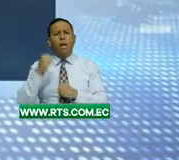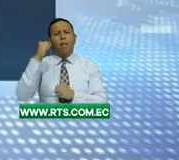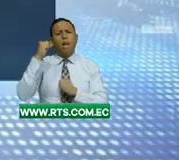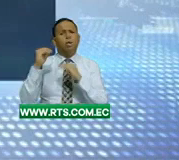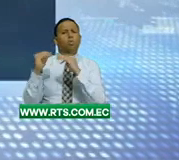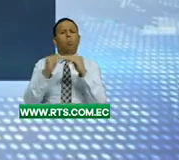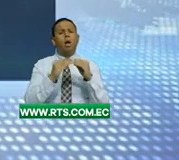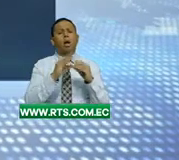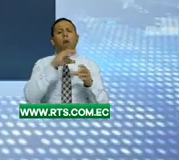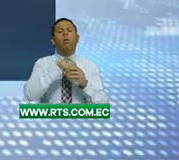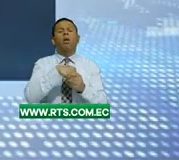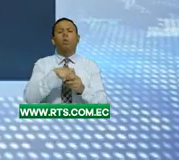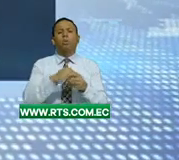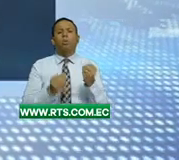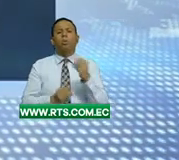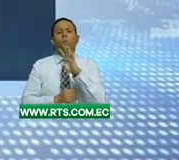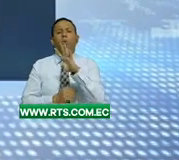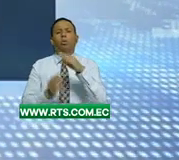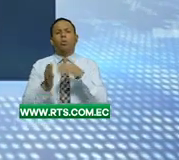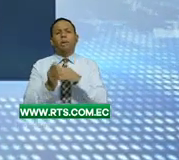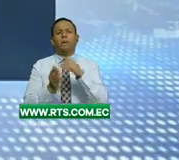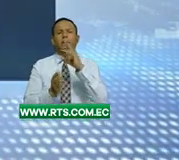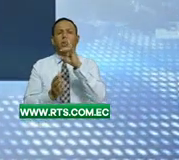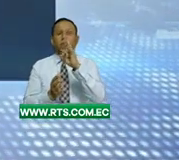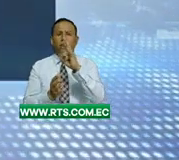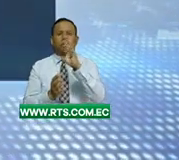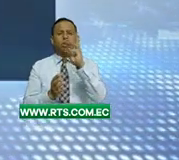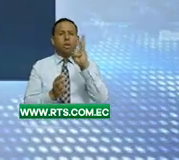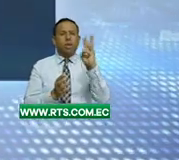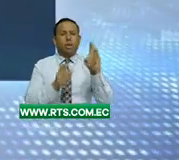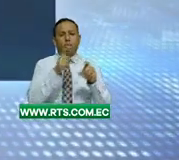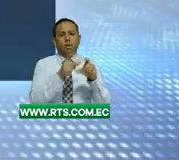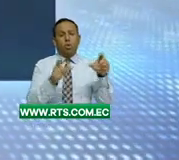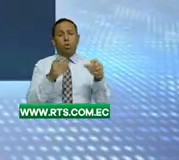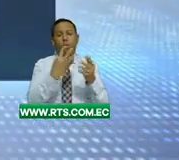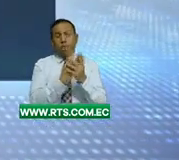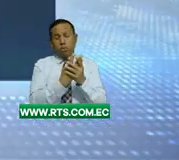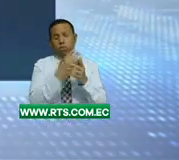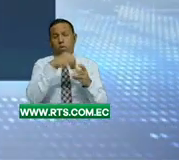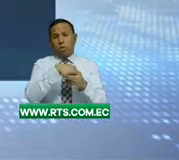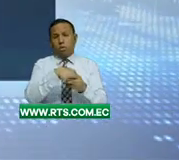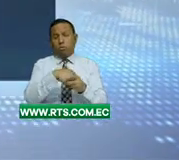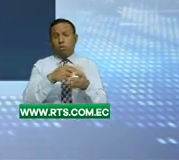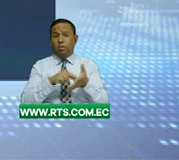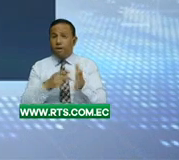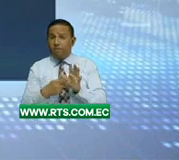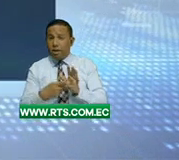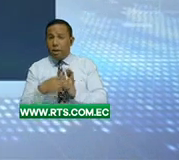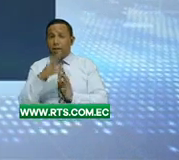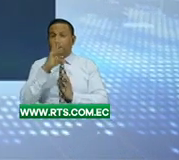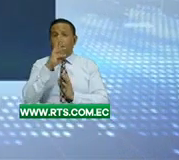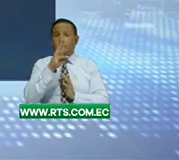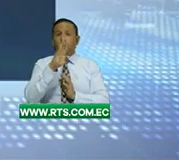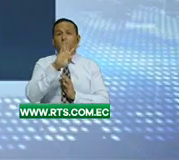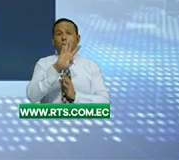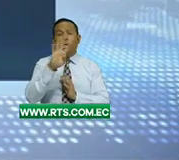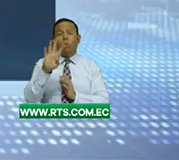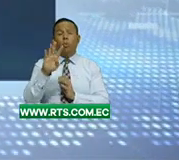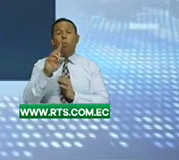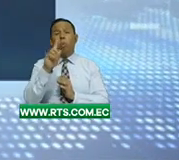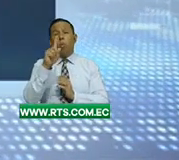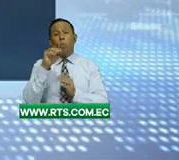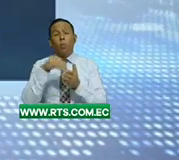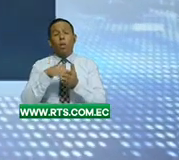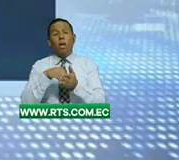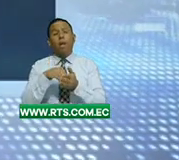4.756 privados de libertad, es decir, 741 menos del total que ejerció el voto durante